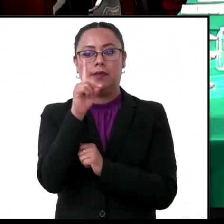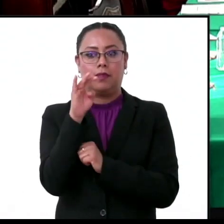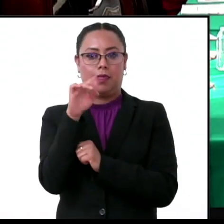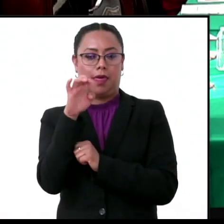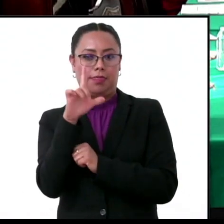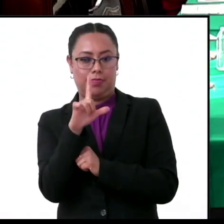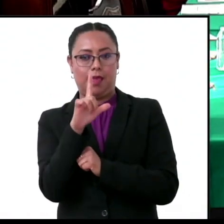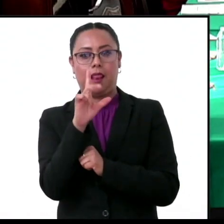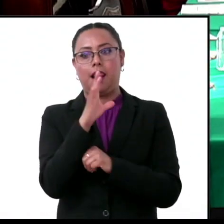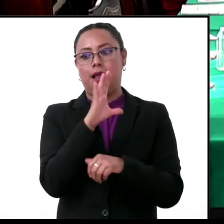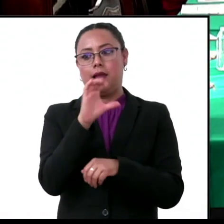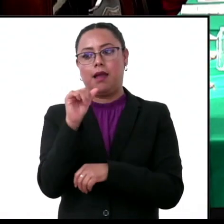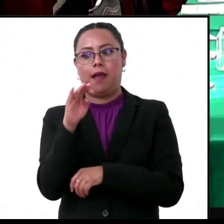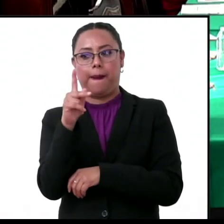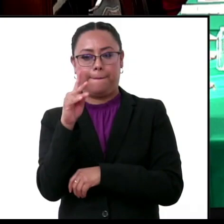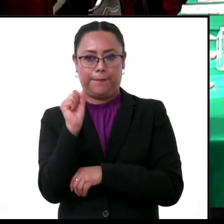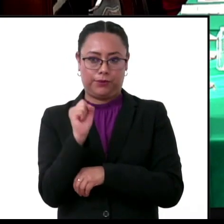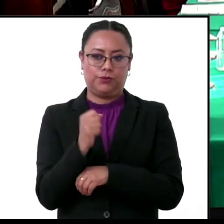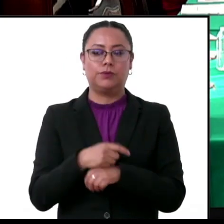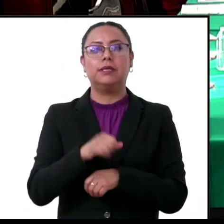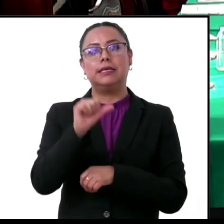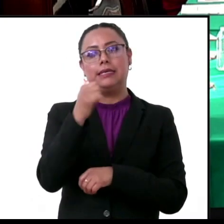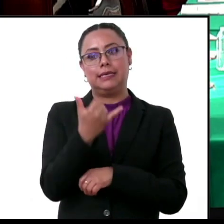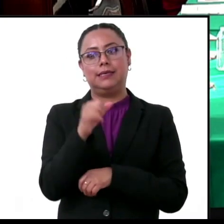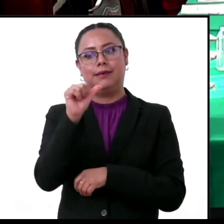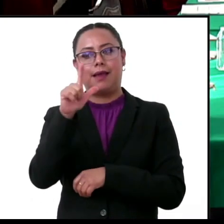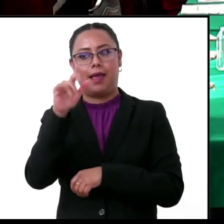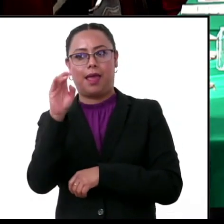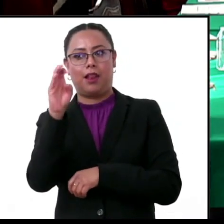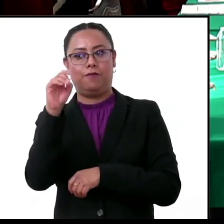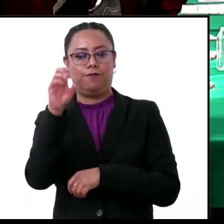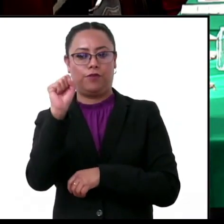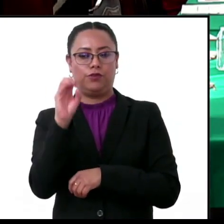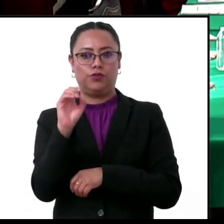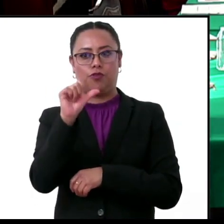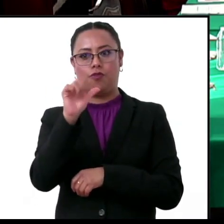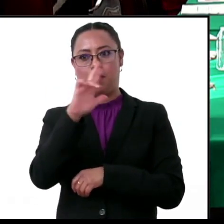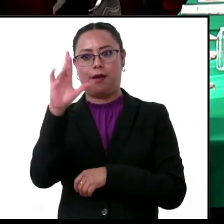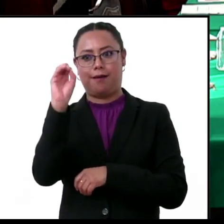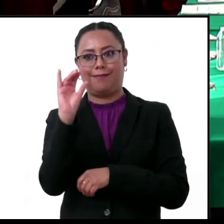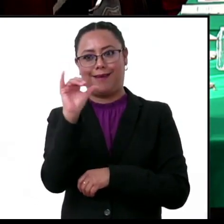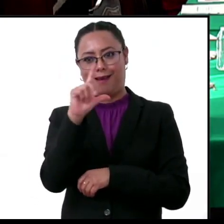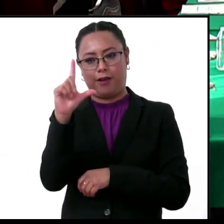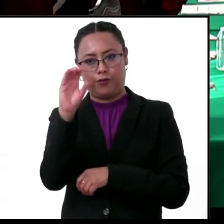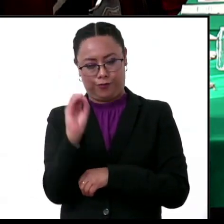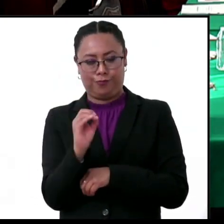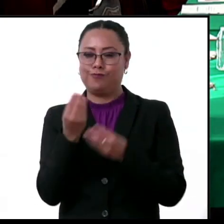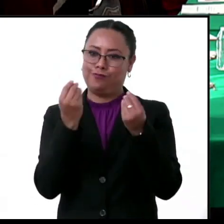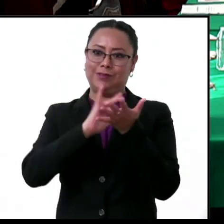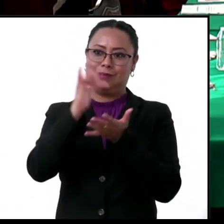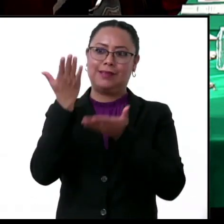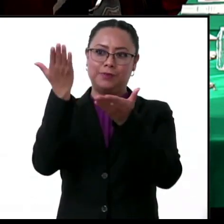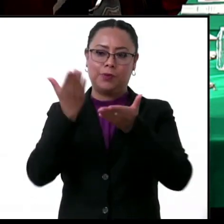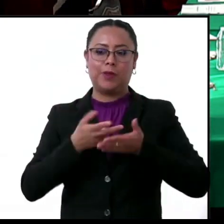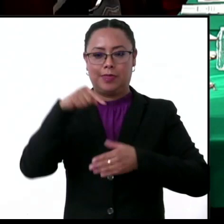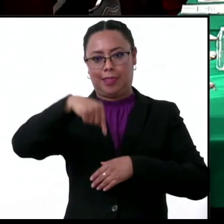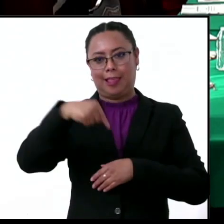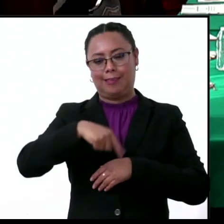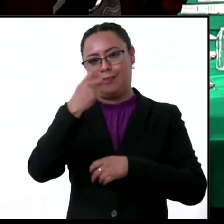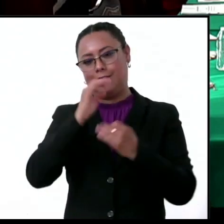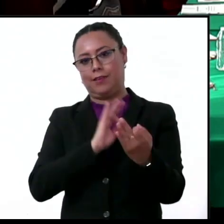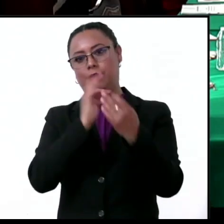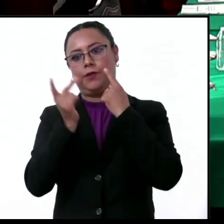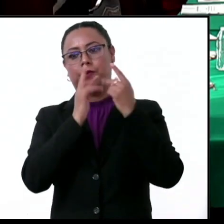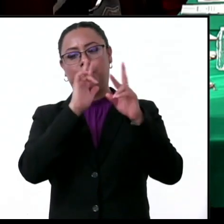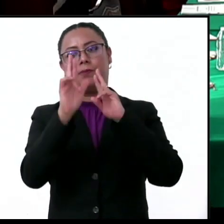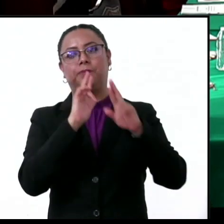consejero también estatal, Alfonso Arroyo, muchas gracias por estar esta mañana aquí acompañándonos en esta comparecencia.